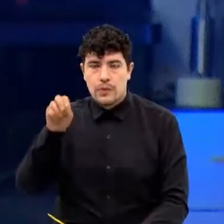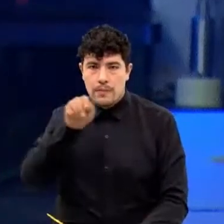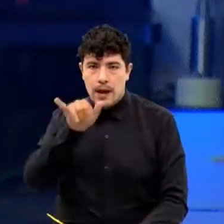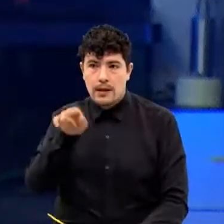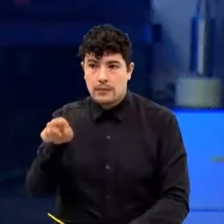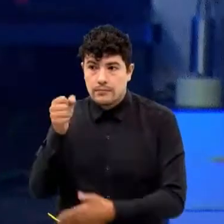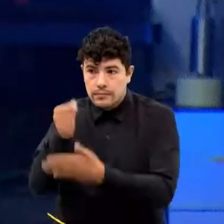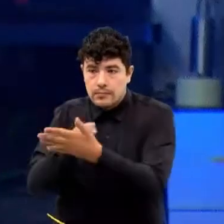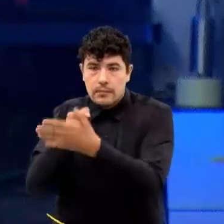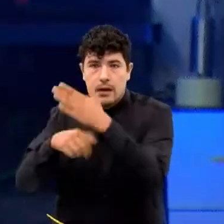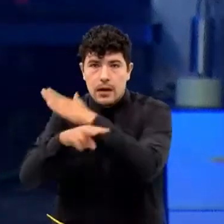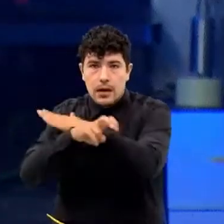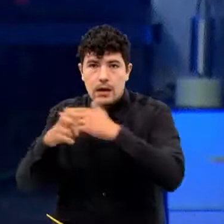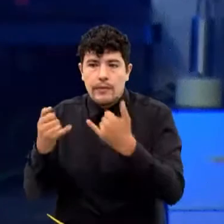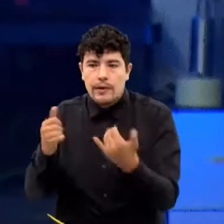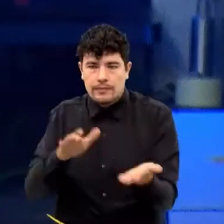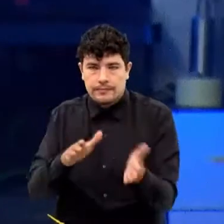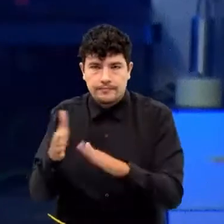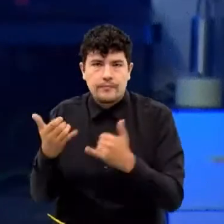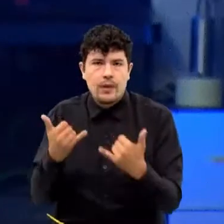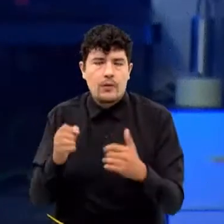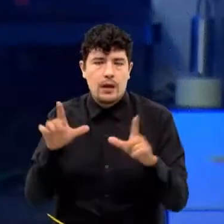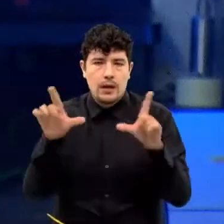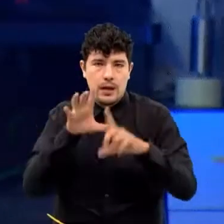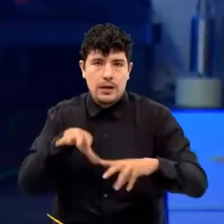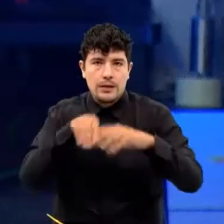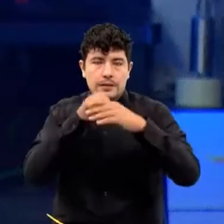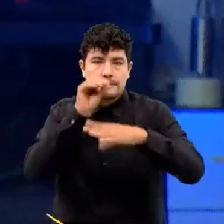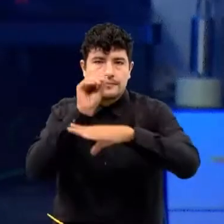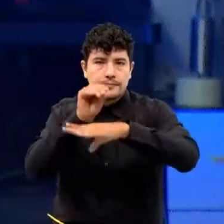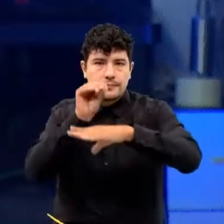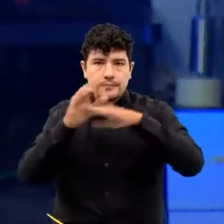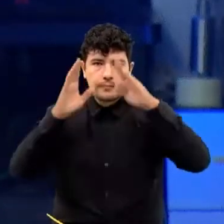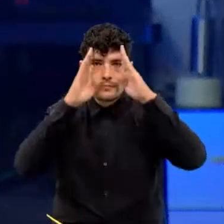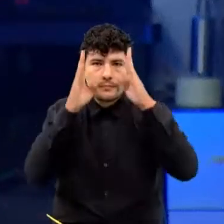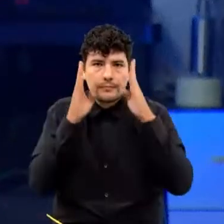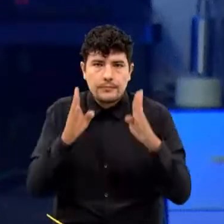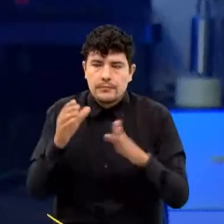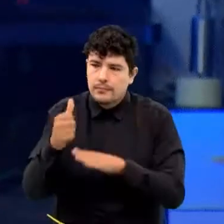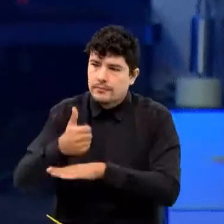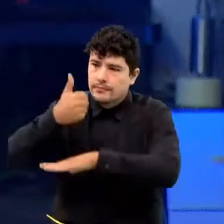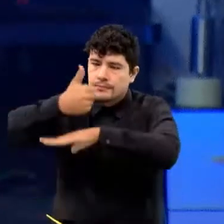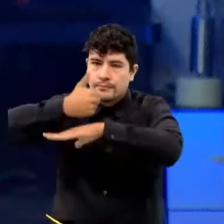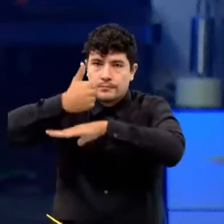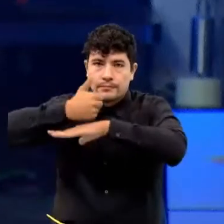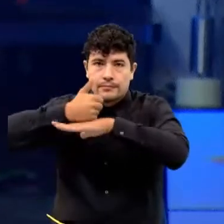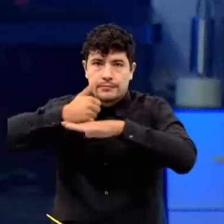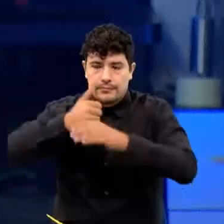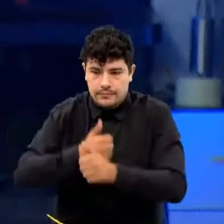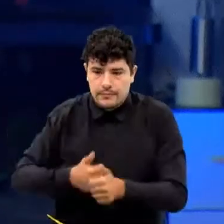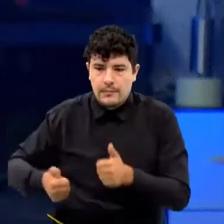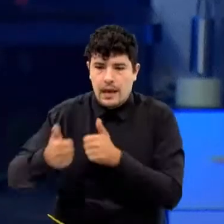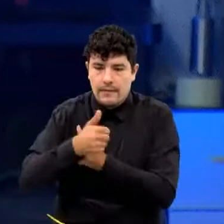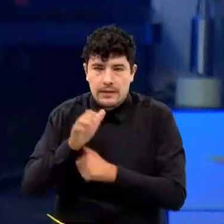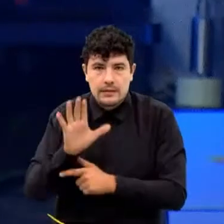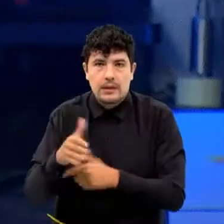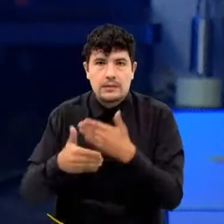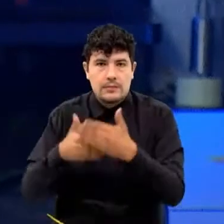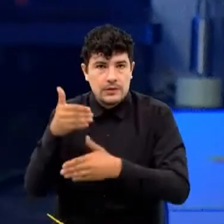Hoy, desde Canal TRO, nuevamente hacemos el llamado de atención para las autoridades que avancen en este